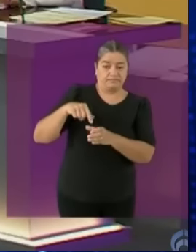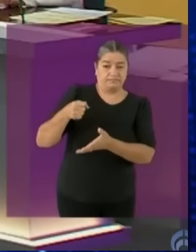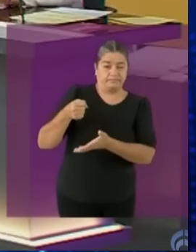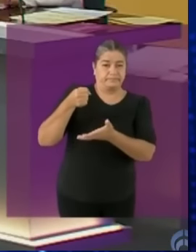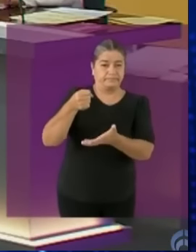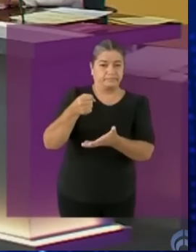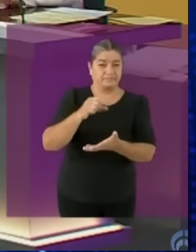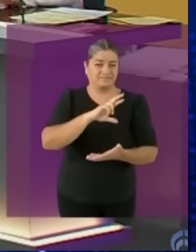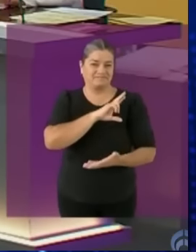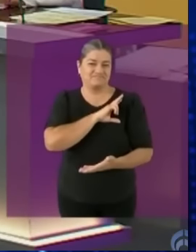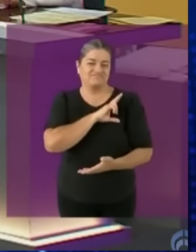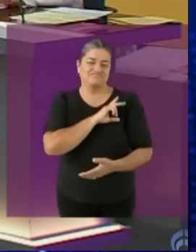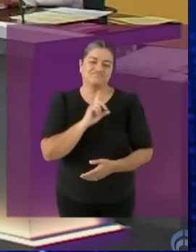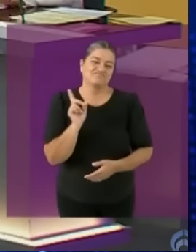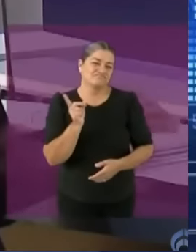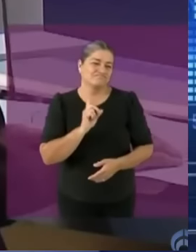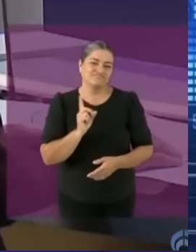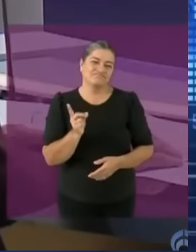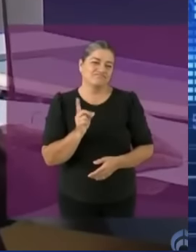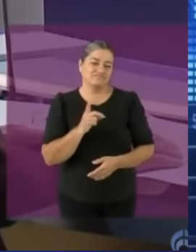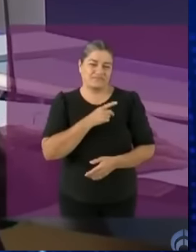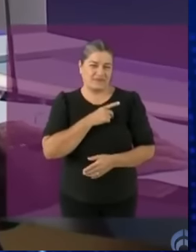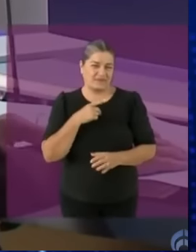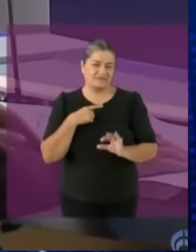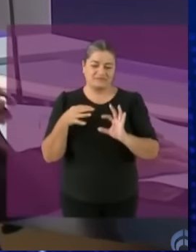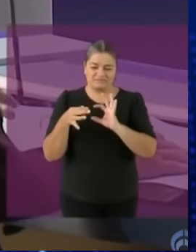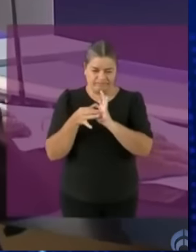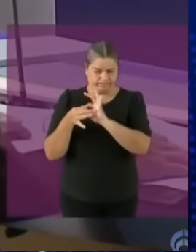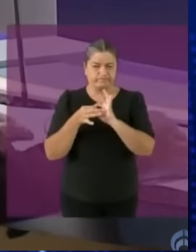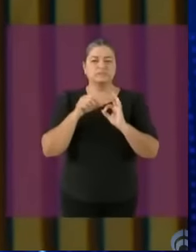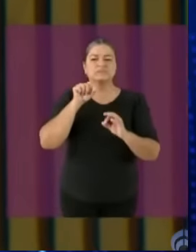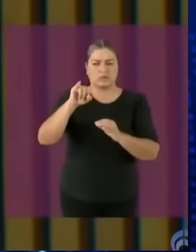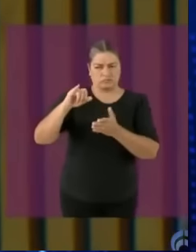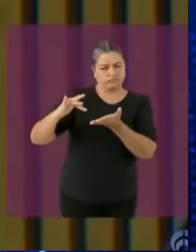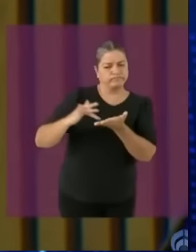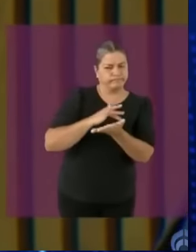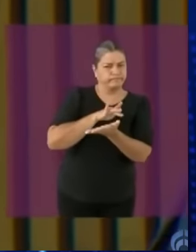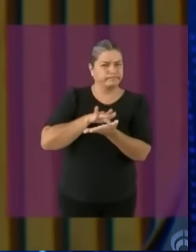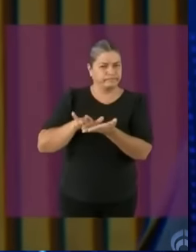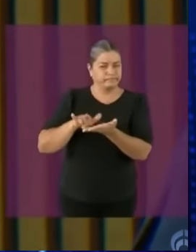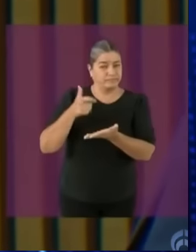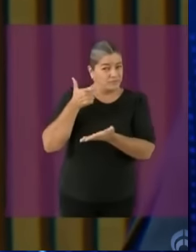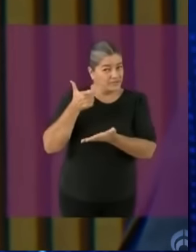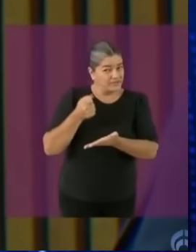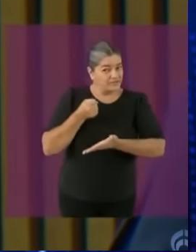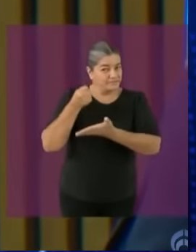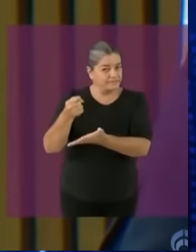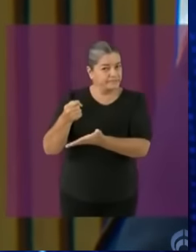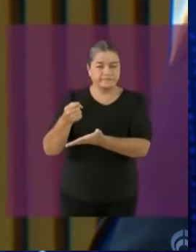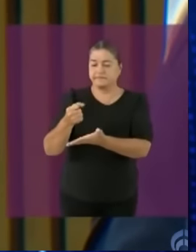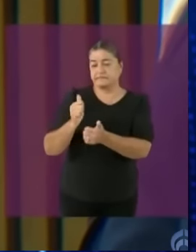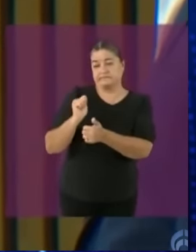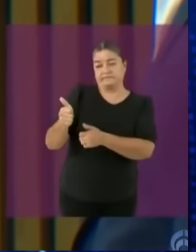eres la candidata del PRIAN, y esto, pues sí, eres mentirosa, eres una corrupta. Y al final leyó todo su discurso